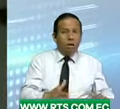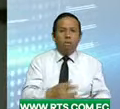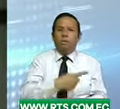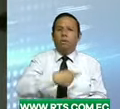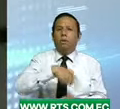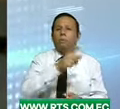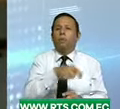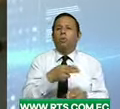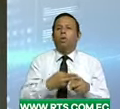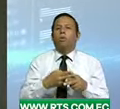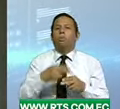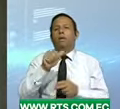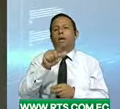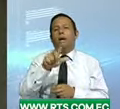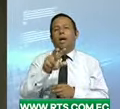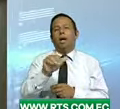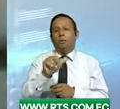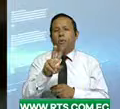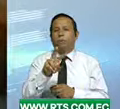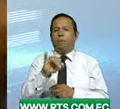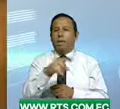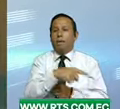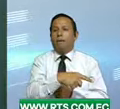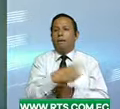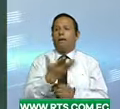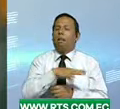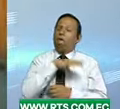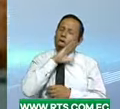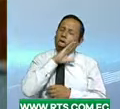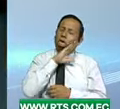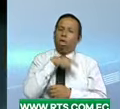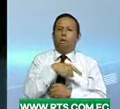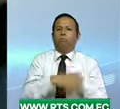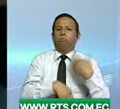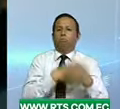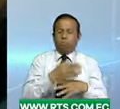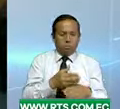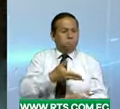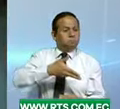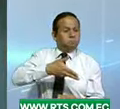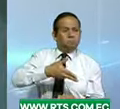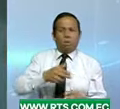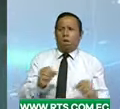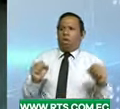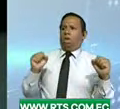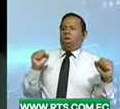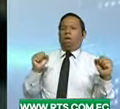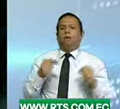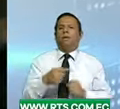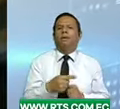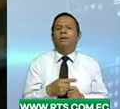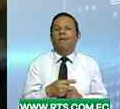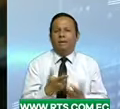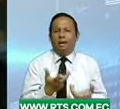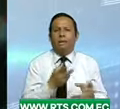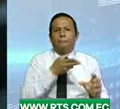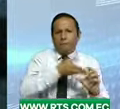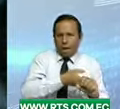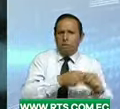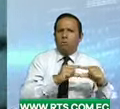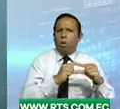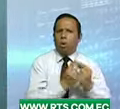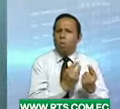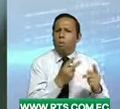Alias Ayoví, de 41 años de edad, lo sorprendieron descansando. El sujeto, según las unidades investigativas, sería miembro activo de